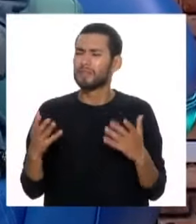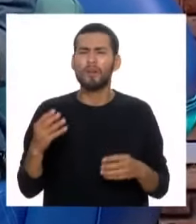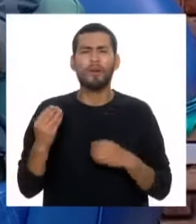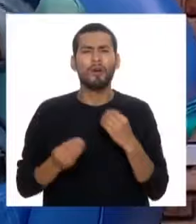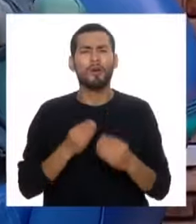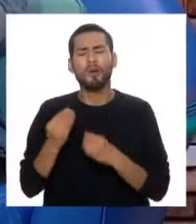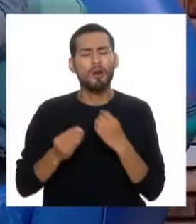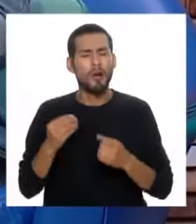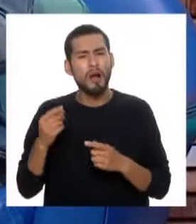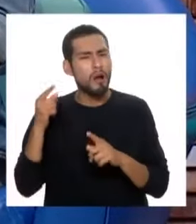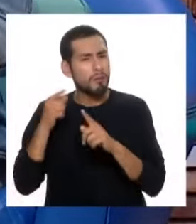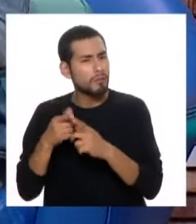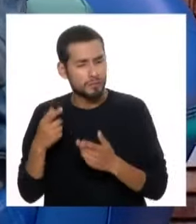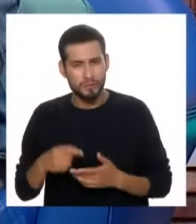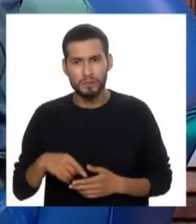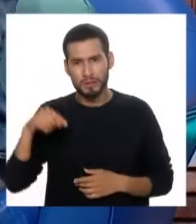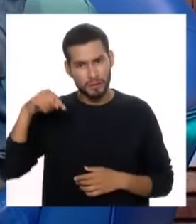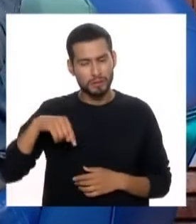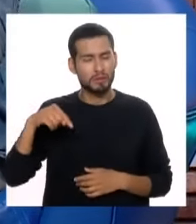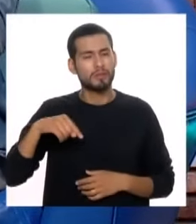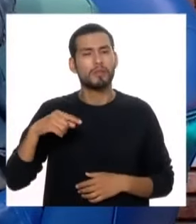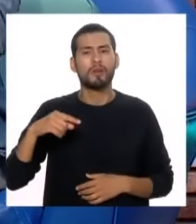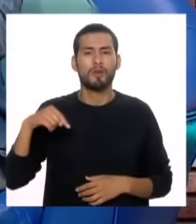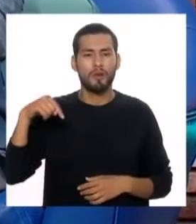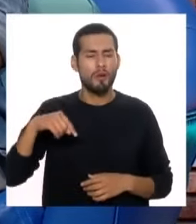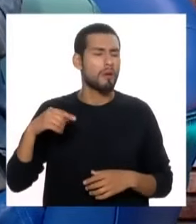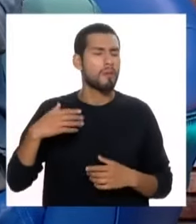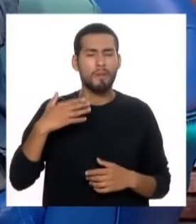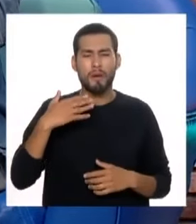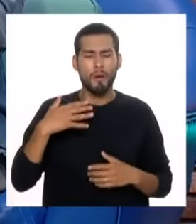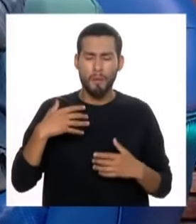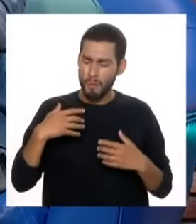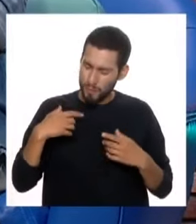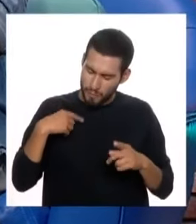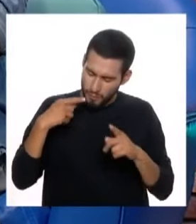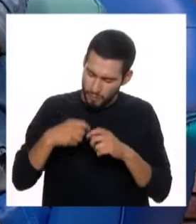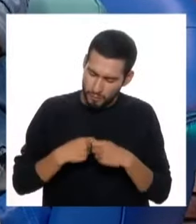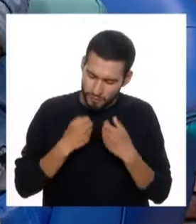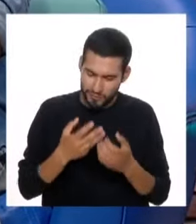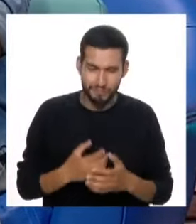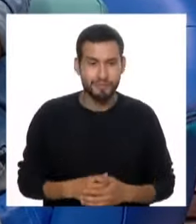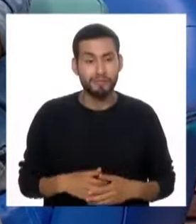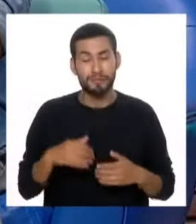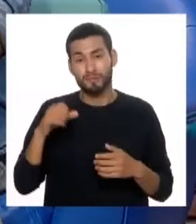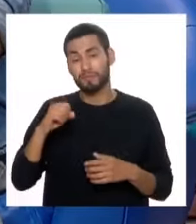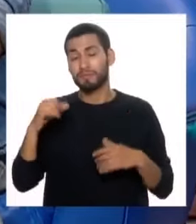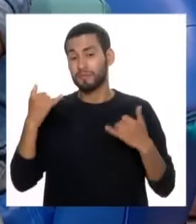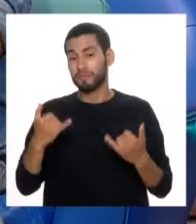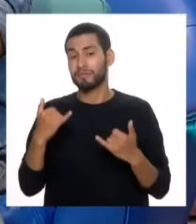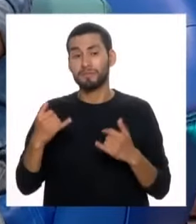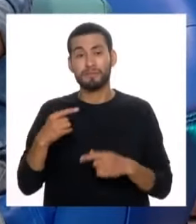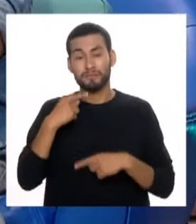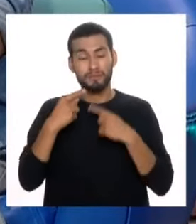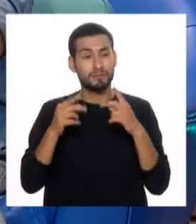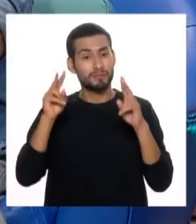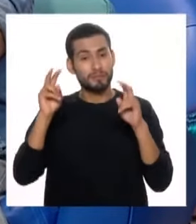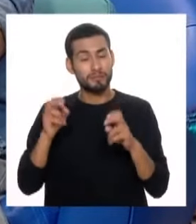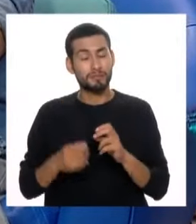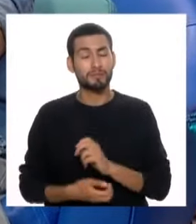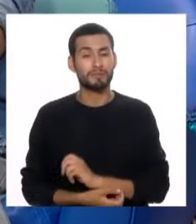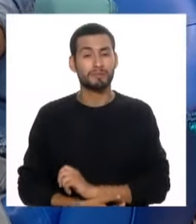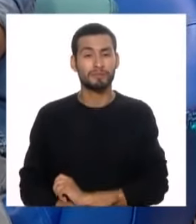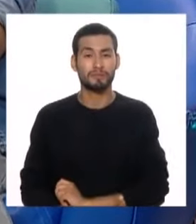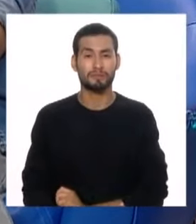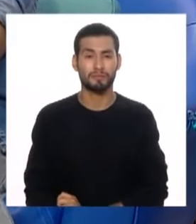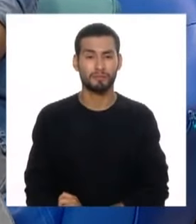¿Cómo abordarlo? Esa es nuestra mayor intención. Bueno, y justamente vamos a hablar sobre este tema y lo